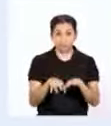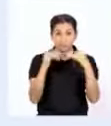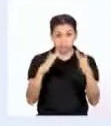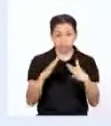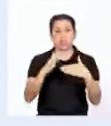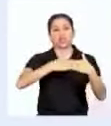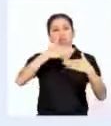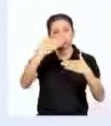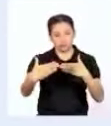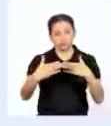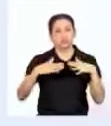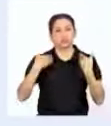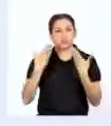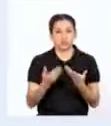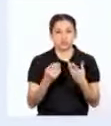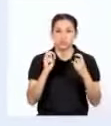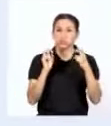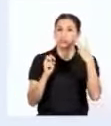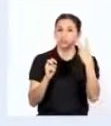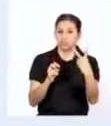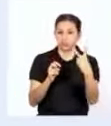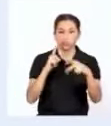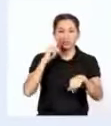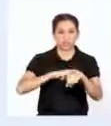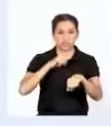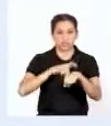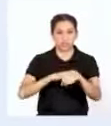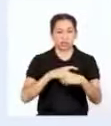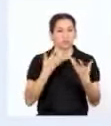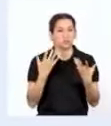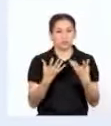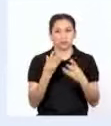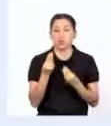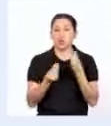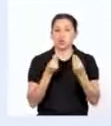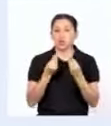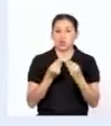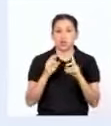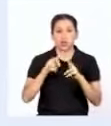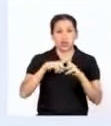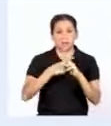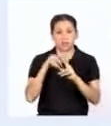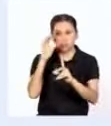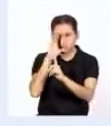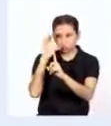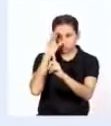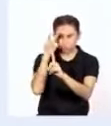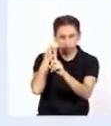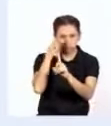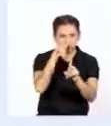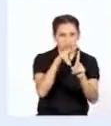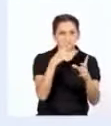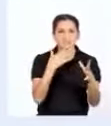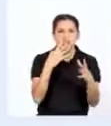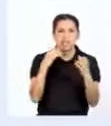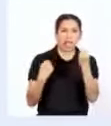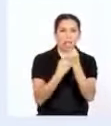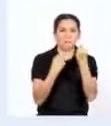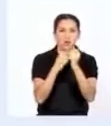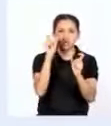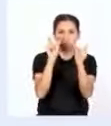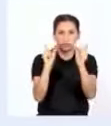concluido esto, podemos pasar a las actividades del segundo momento. Comenzamos identificando